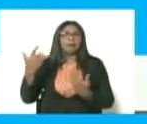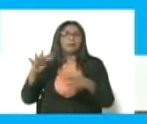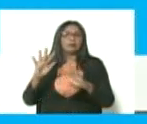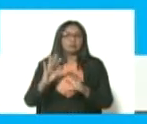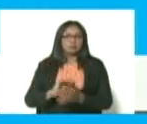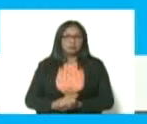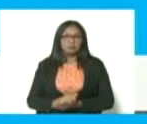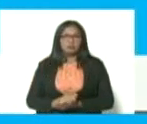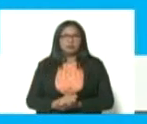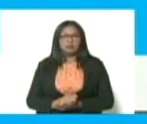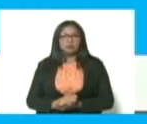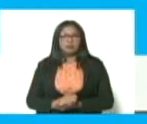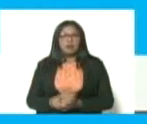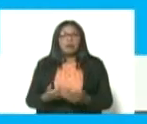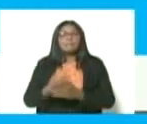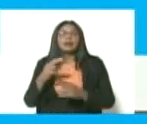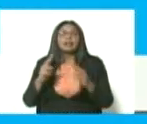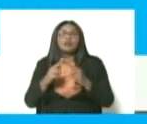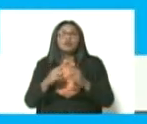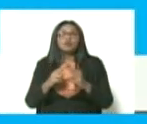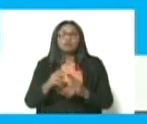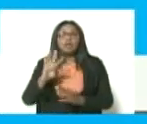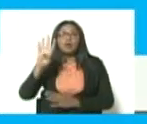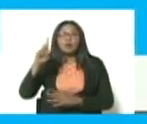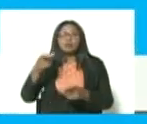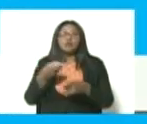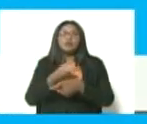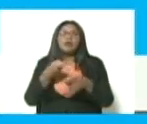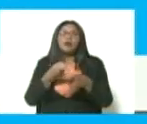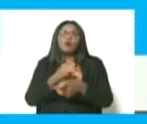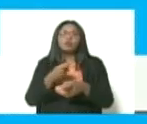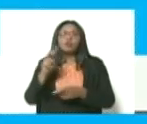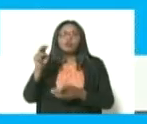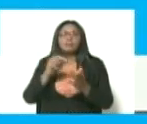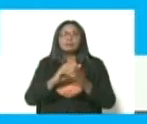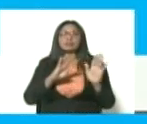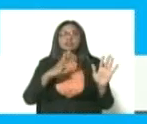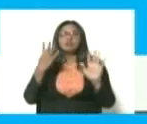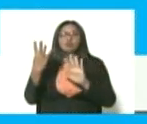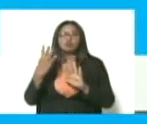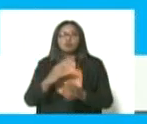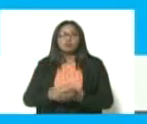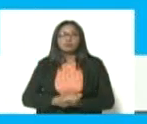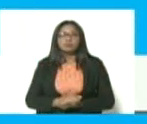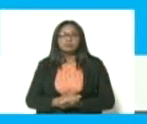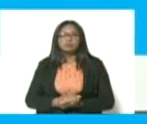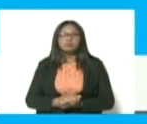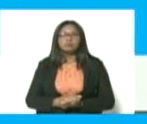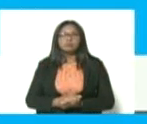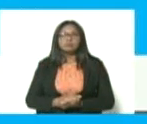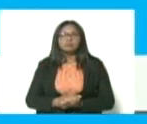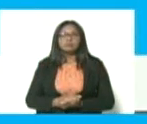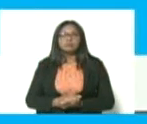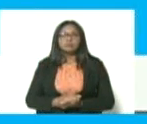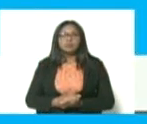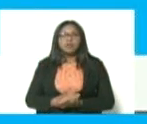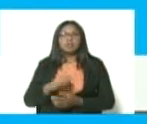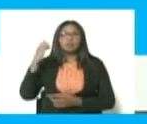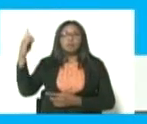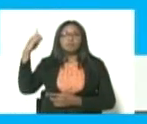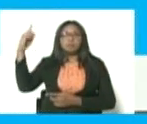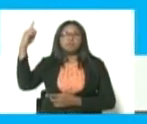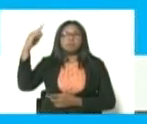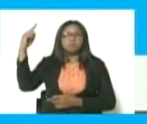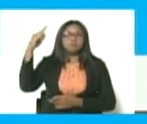La más conocida para entonces fue la del 4 de agosto de 2018. Una operación de drones, primera operación